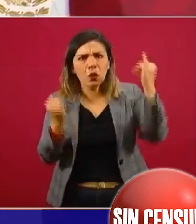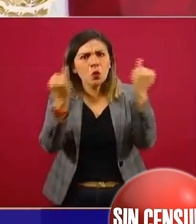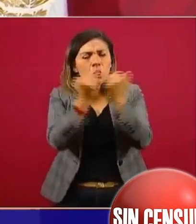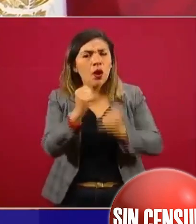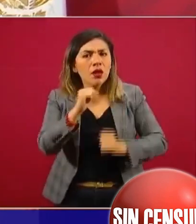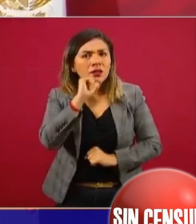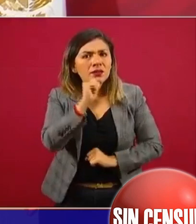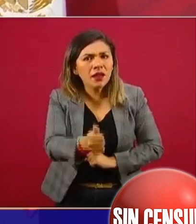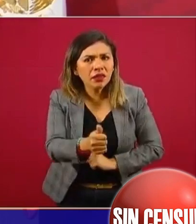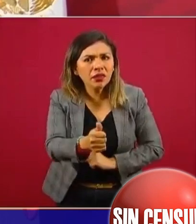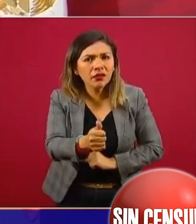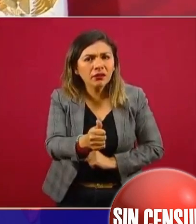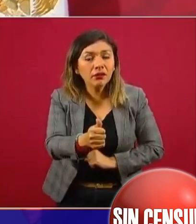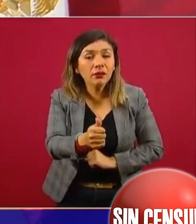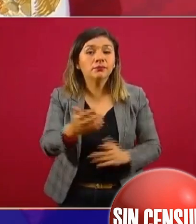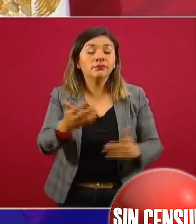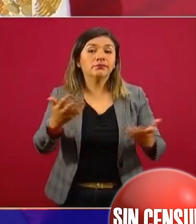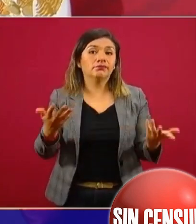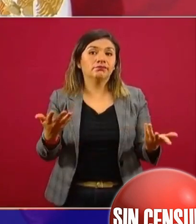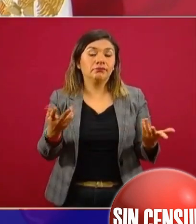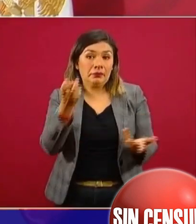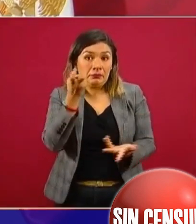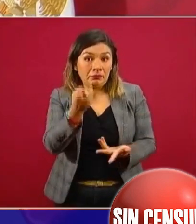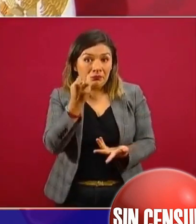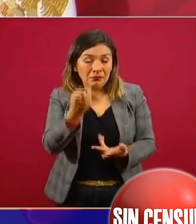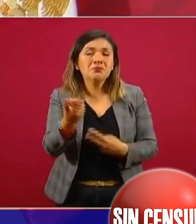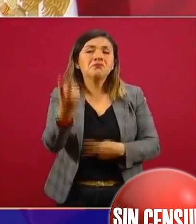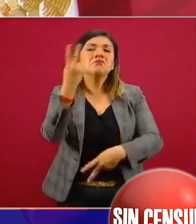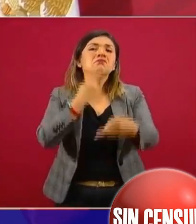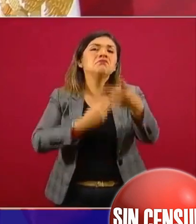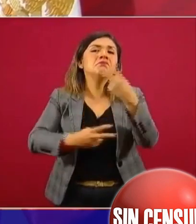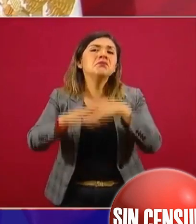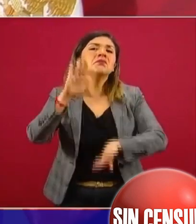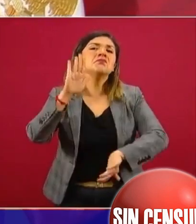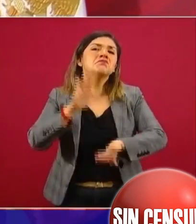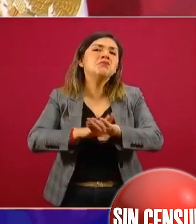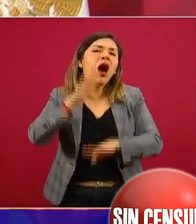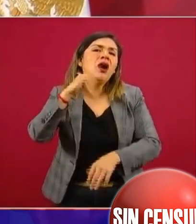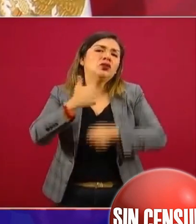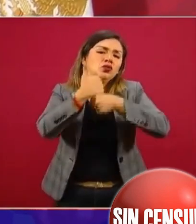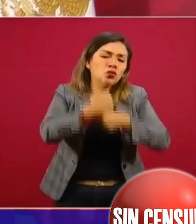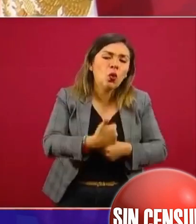pues produjo todo esto que estamos ahora padeciendo.